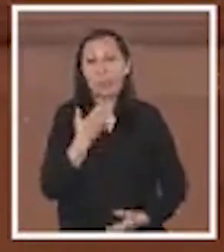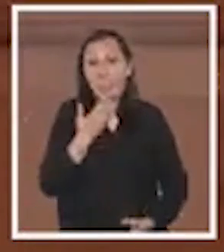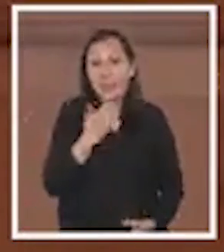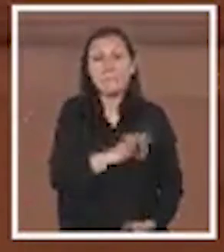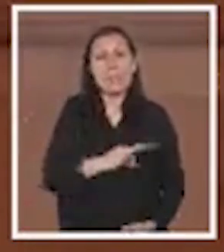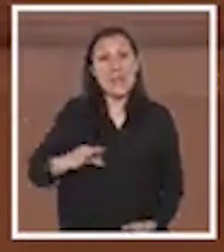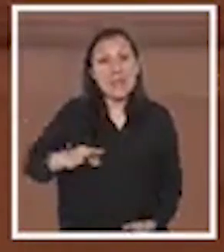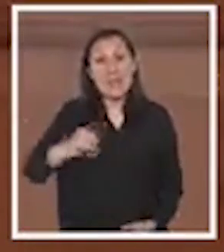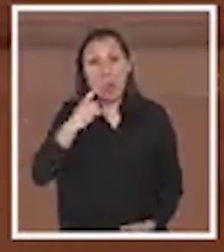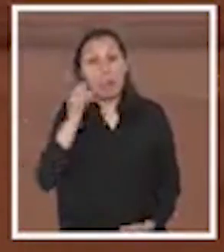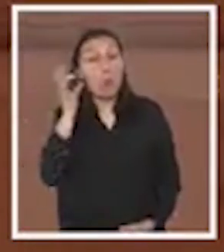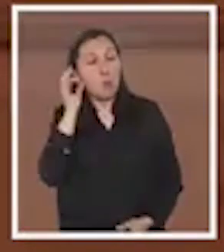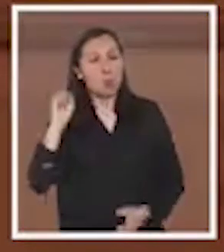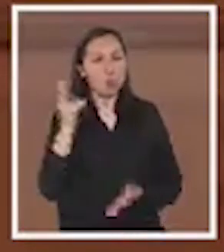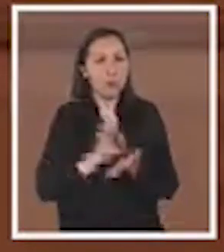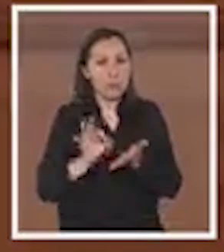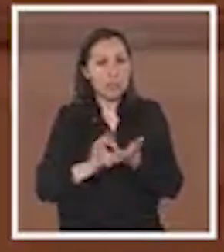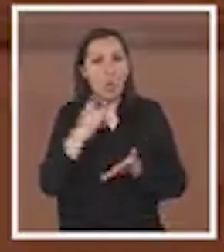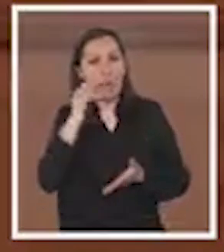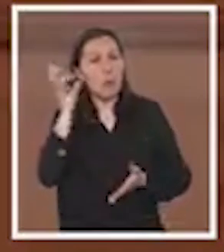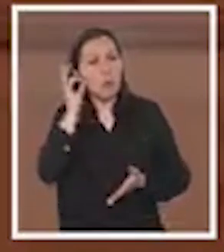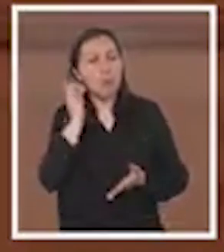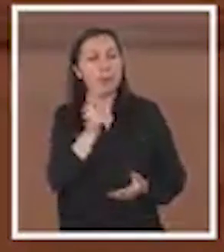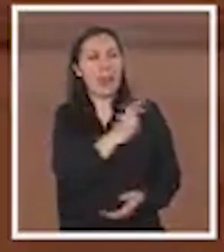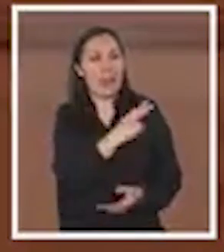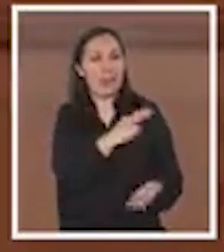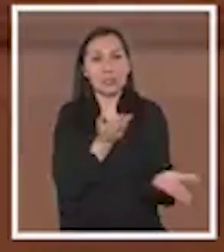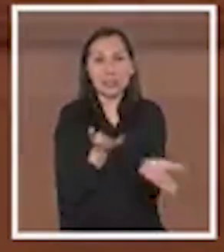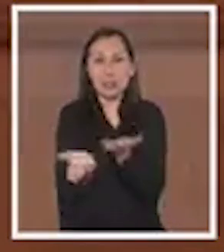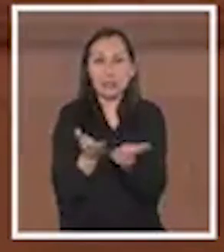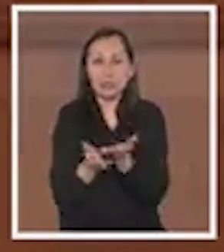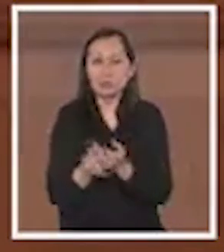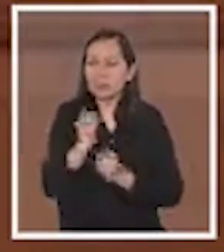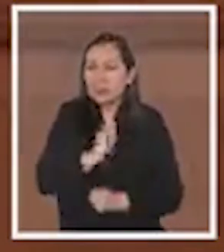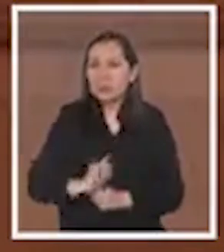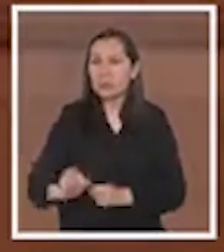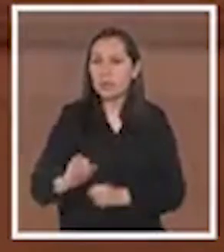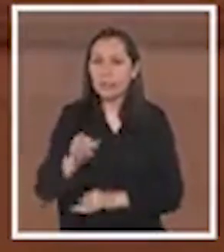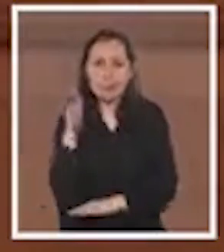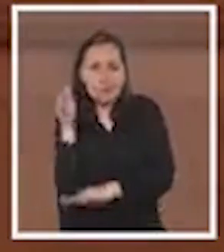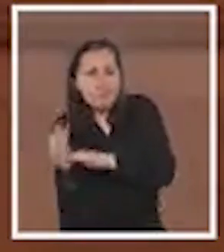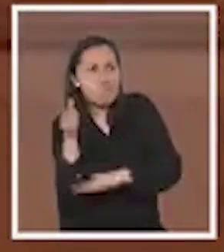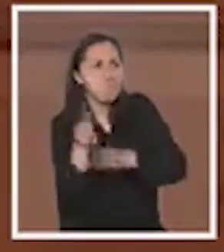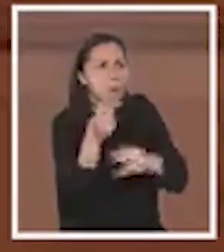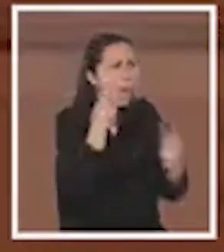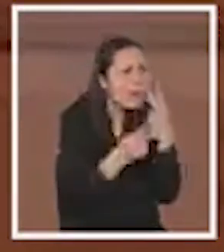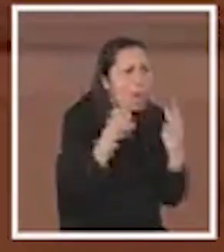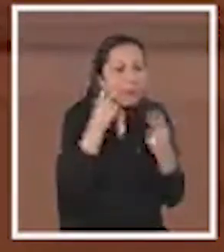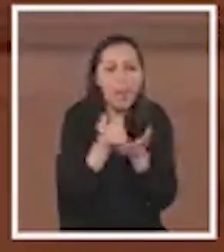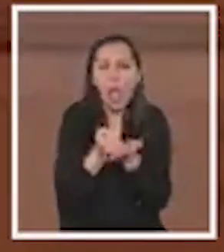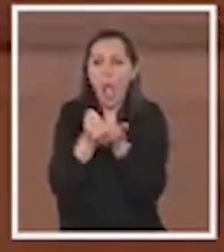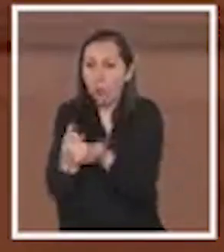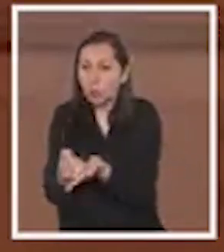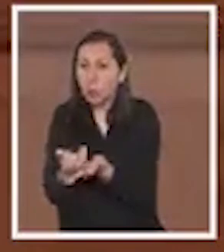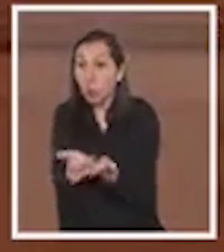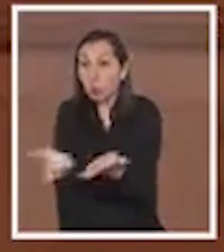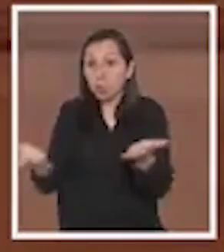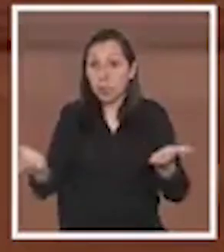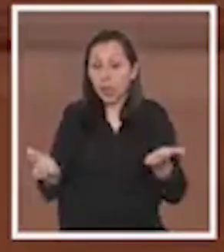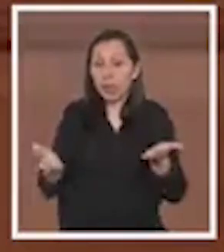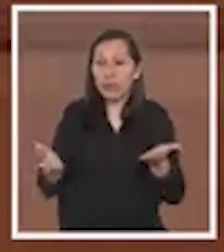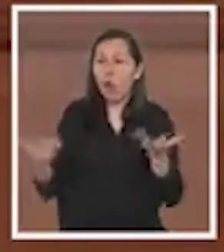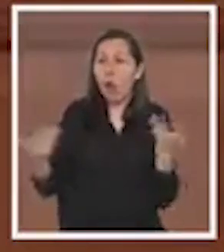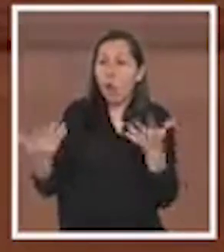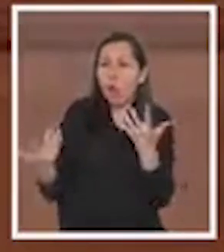ministros, ministras, subsecretarios, jefes de servicio estén permanentemente en terreno, contribuyendo con ustedes a